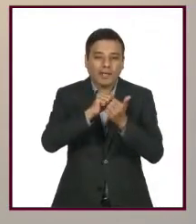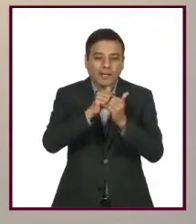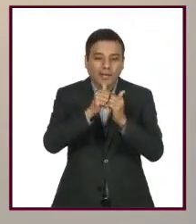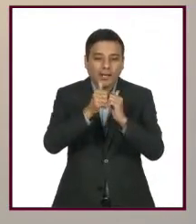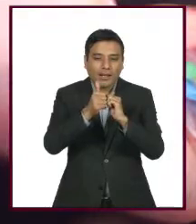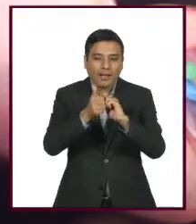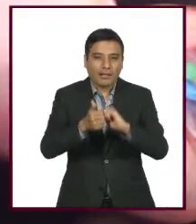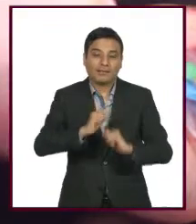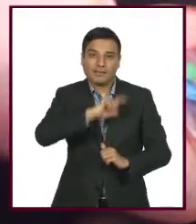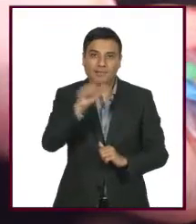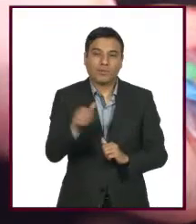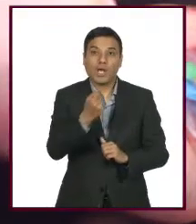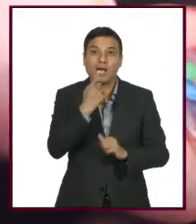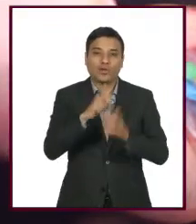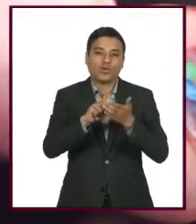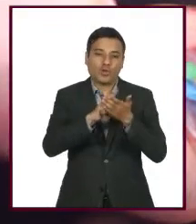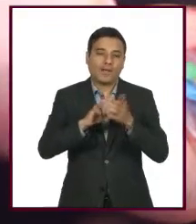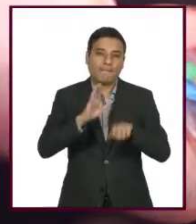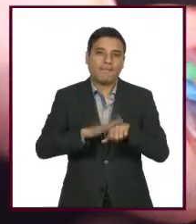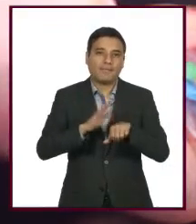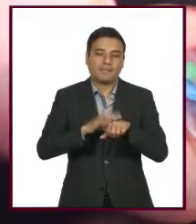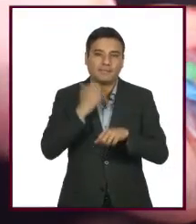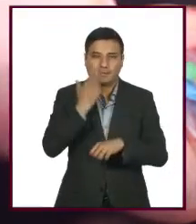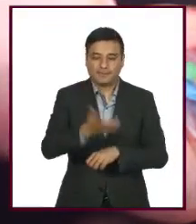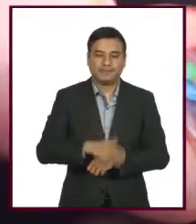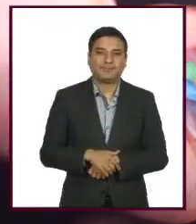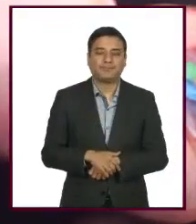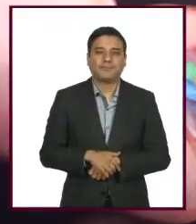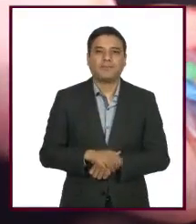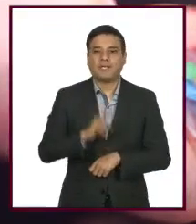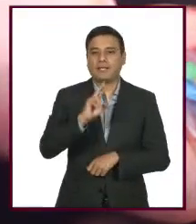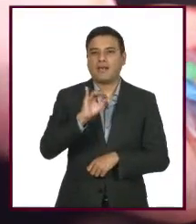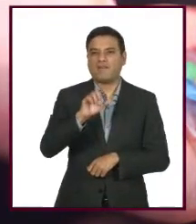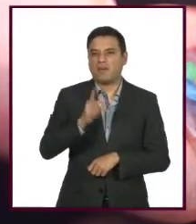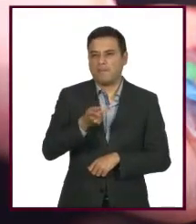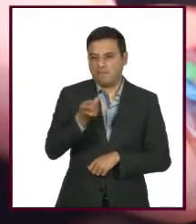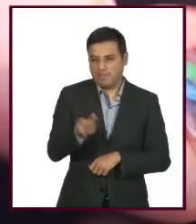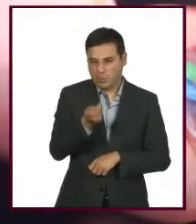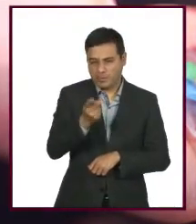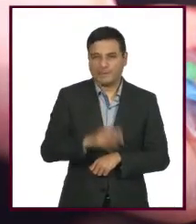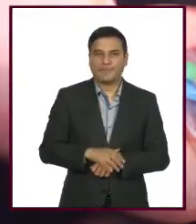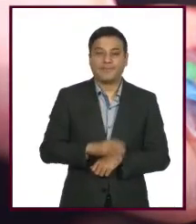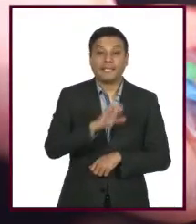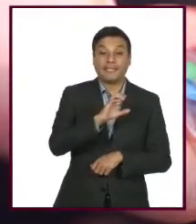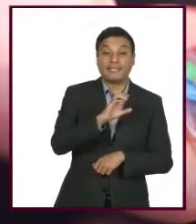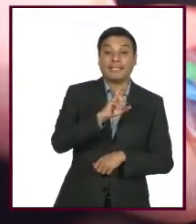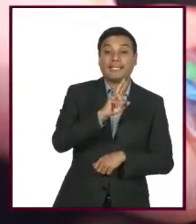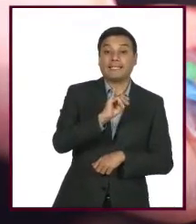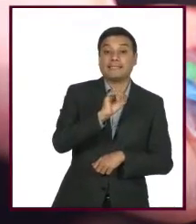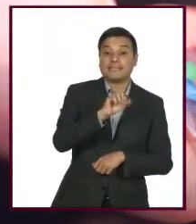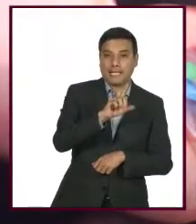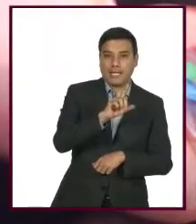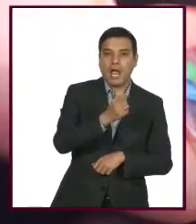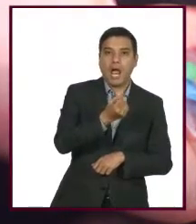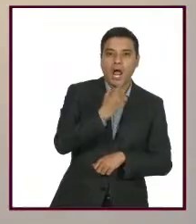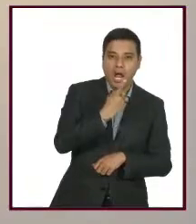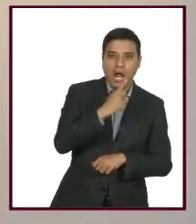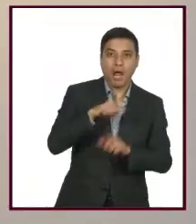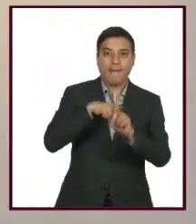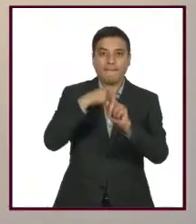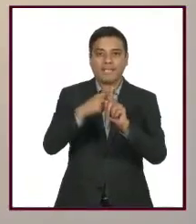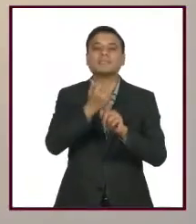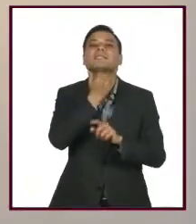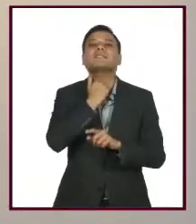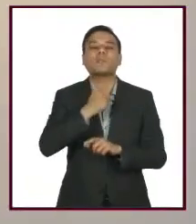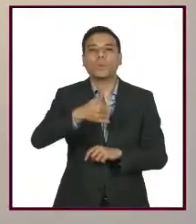problemas. Rafael Toral Ramírez, ¿qué consecuencias tiene consumir cristal con alcohol y cuáles son los riesgos? Pues